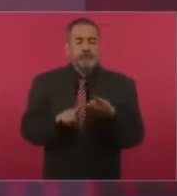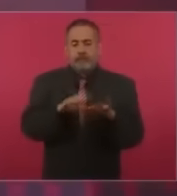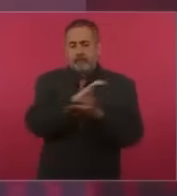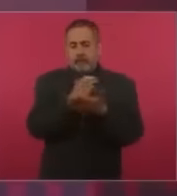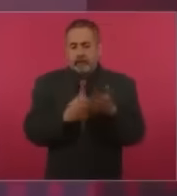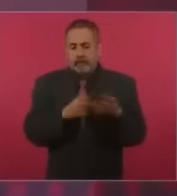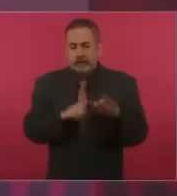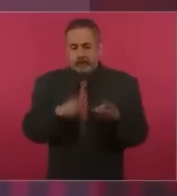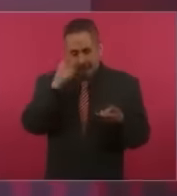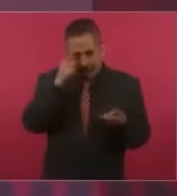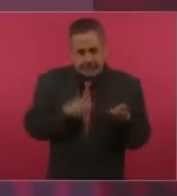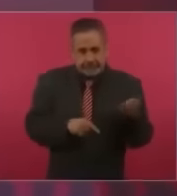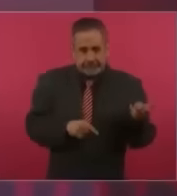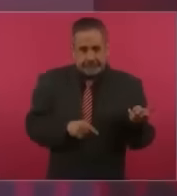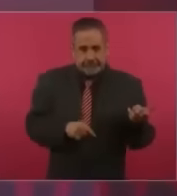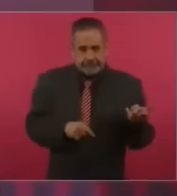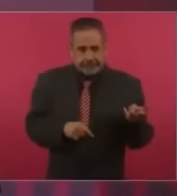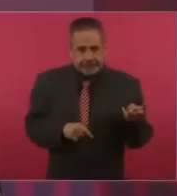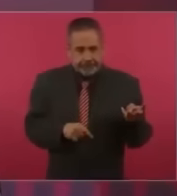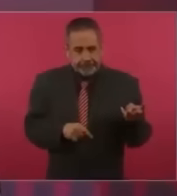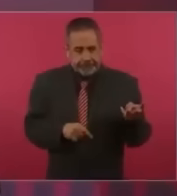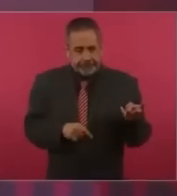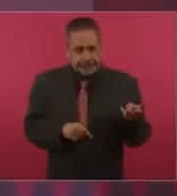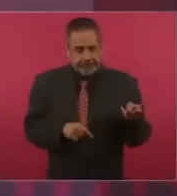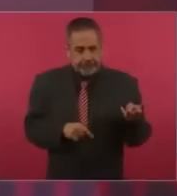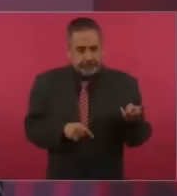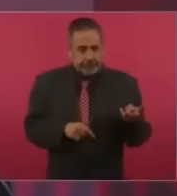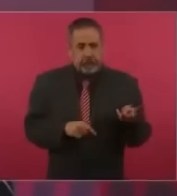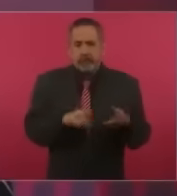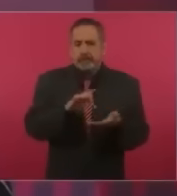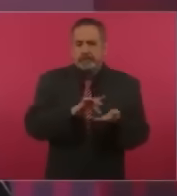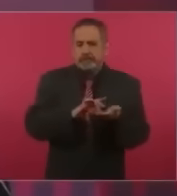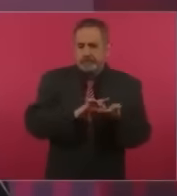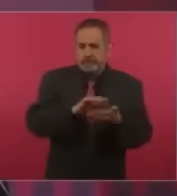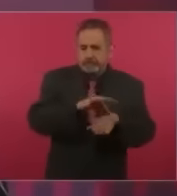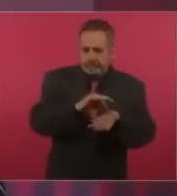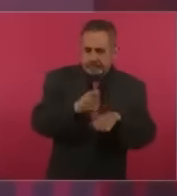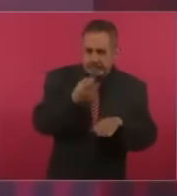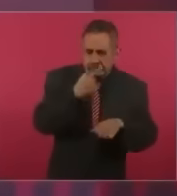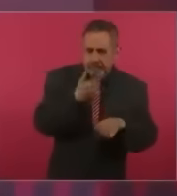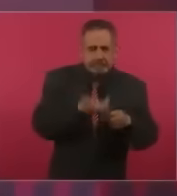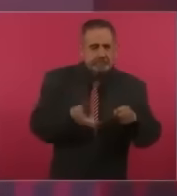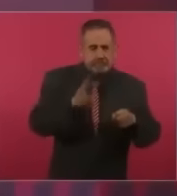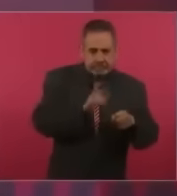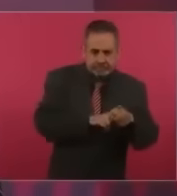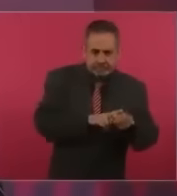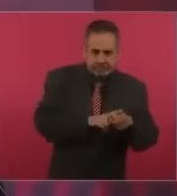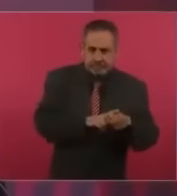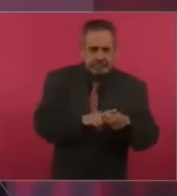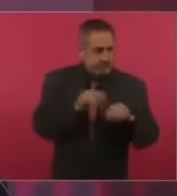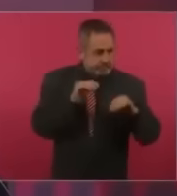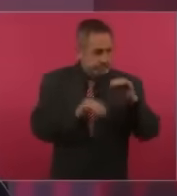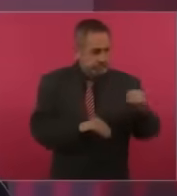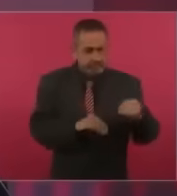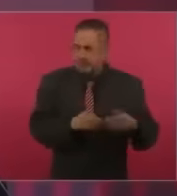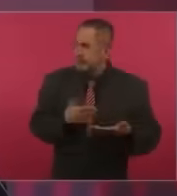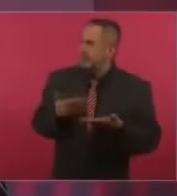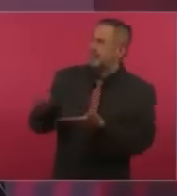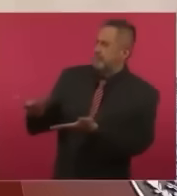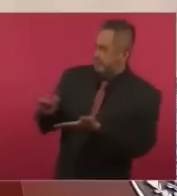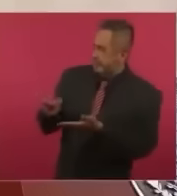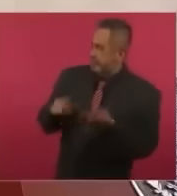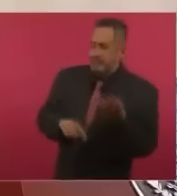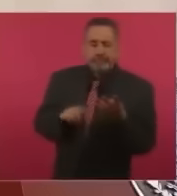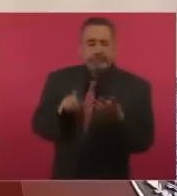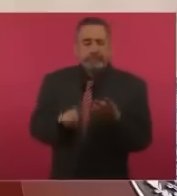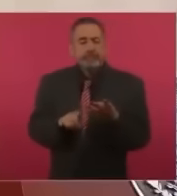las alarmas siguen sonando para hacer un presidente obsesionado por su lugar en la historia López Obrador comete muchos